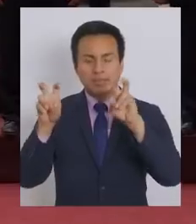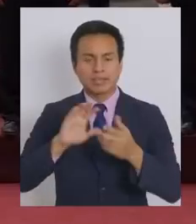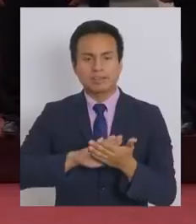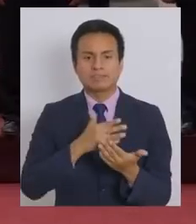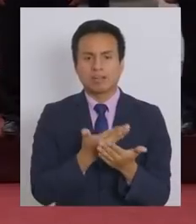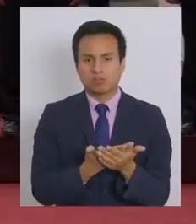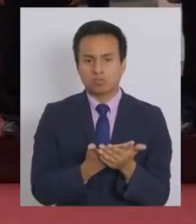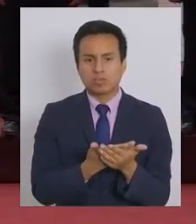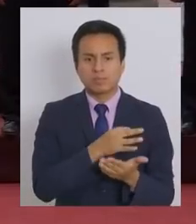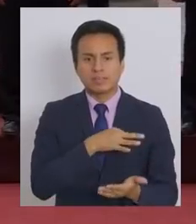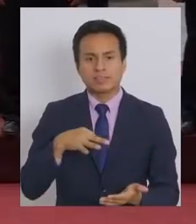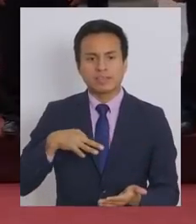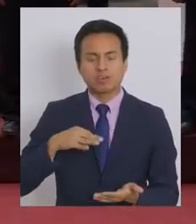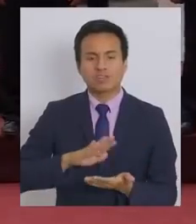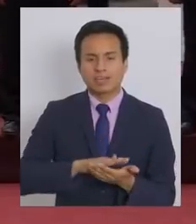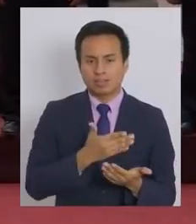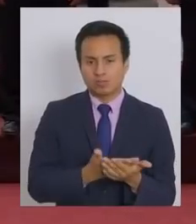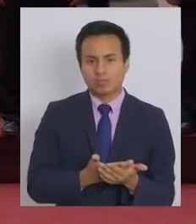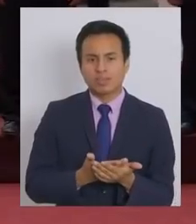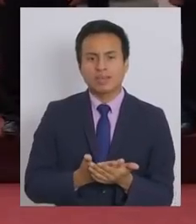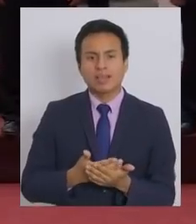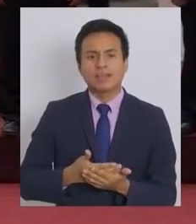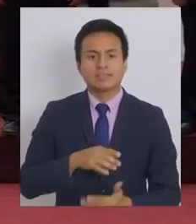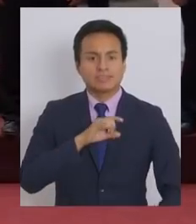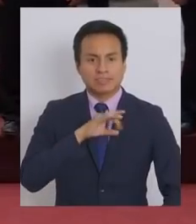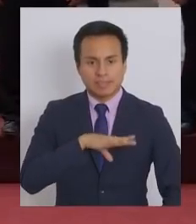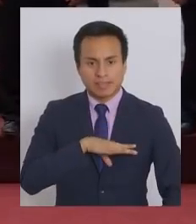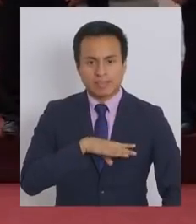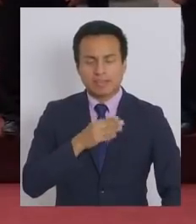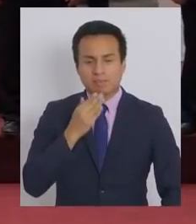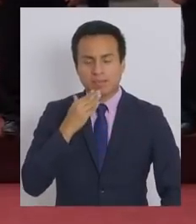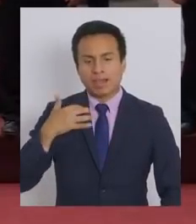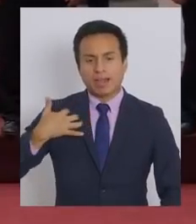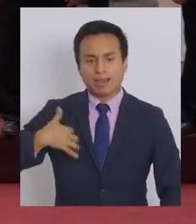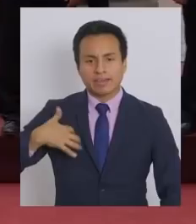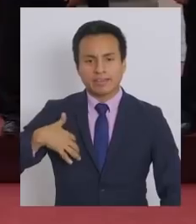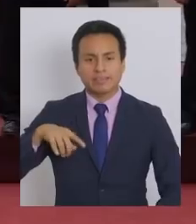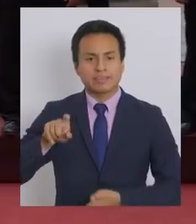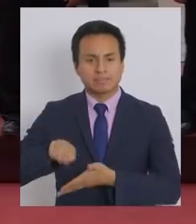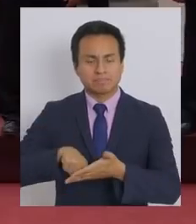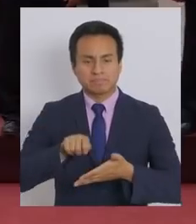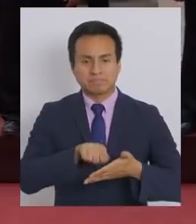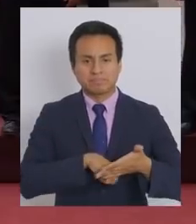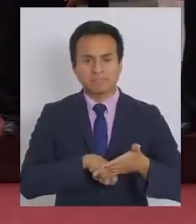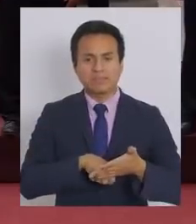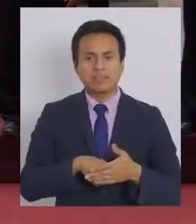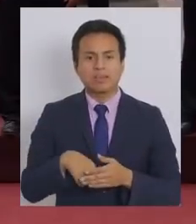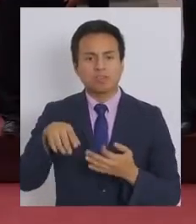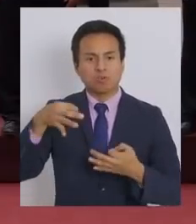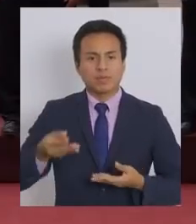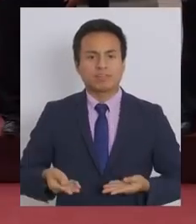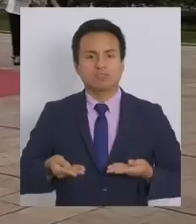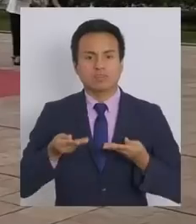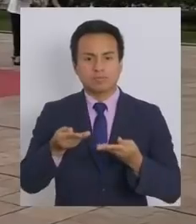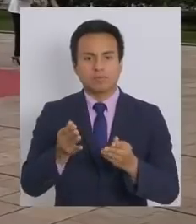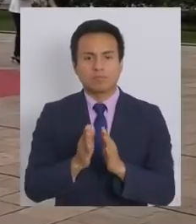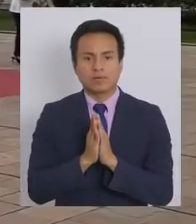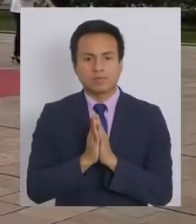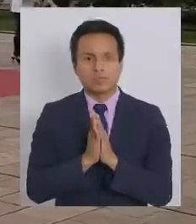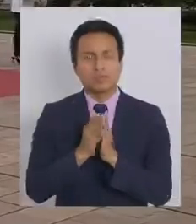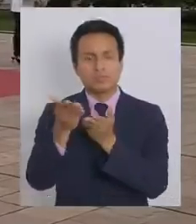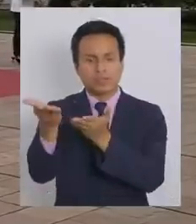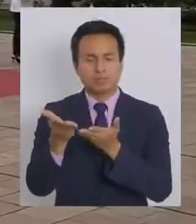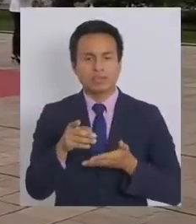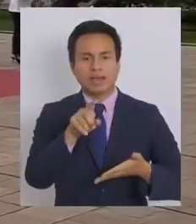salud entre los ministerios de salud de la República de Chile y la República Argentina. Acercamos los documentos, por favor, e invitamos